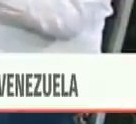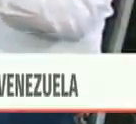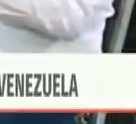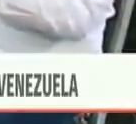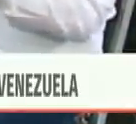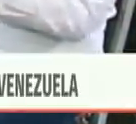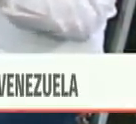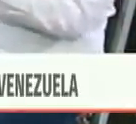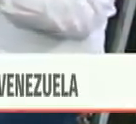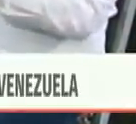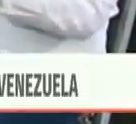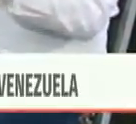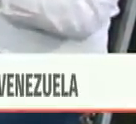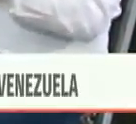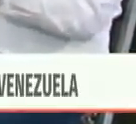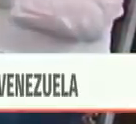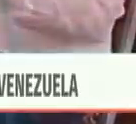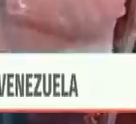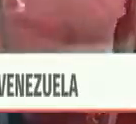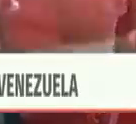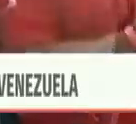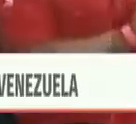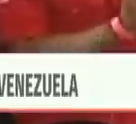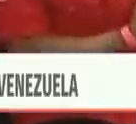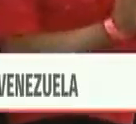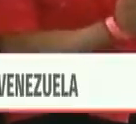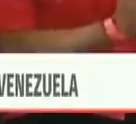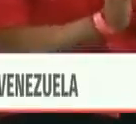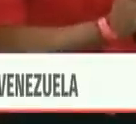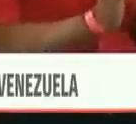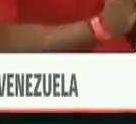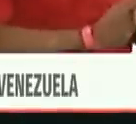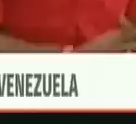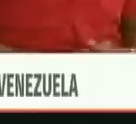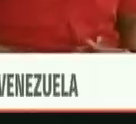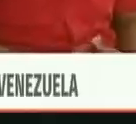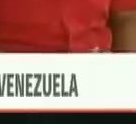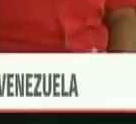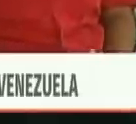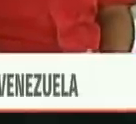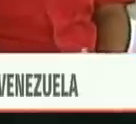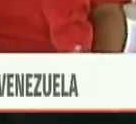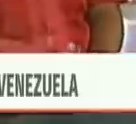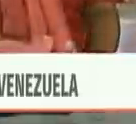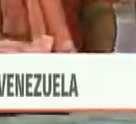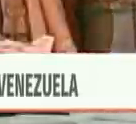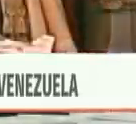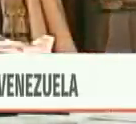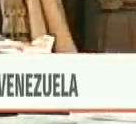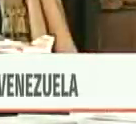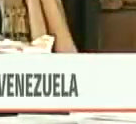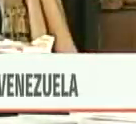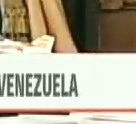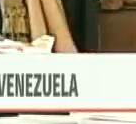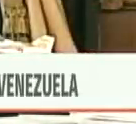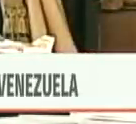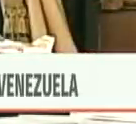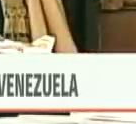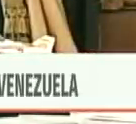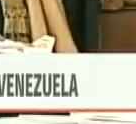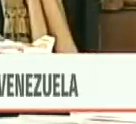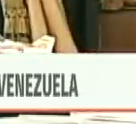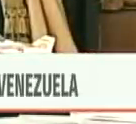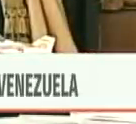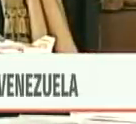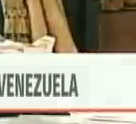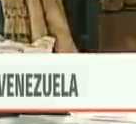las instituciones y empresas de la gran misión Transporte Venezuela. Vicepresidente de